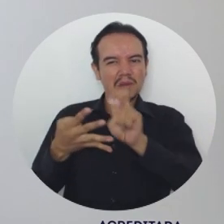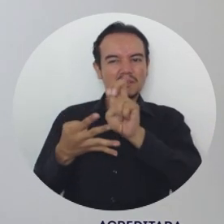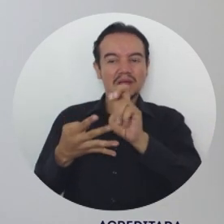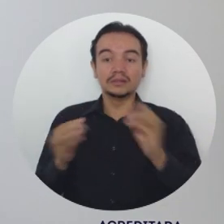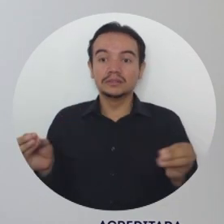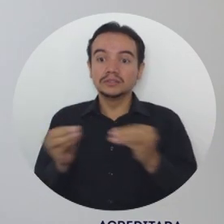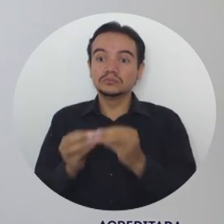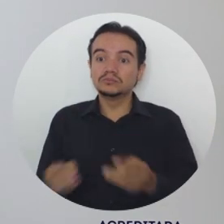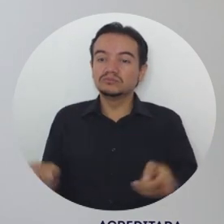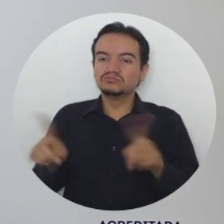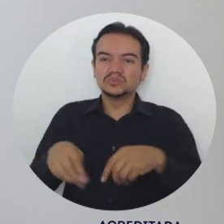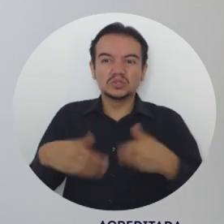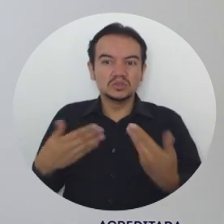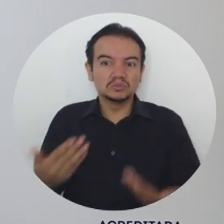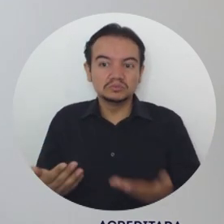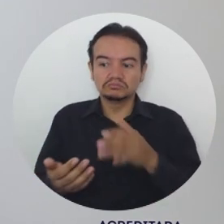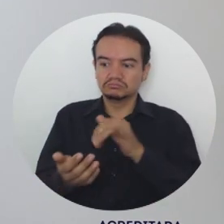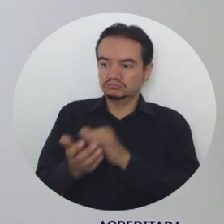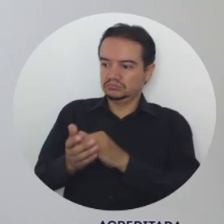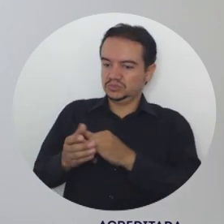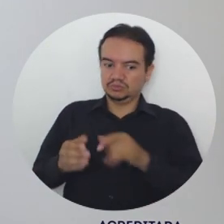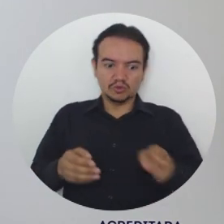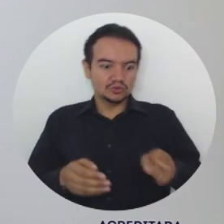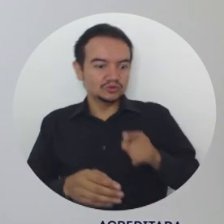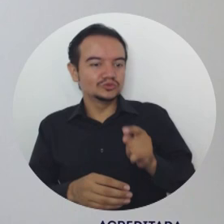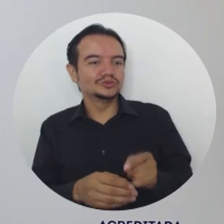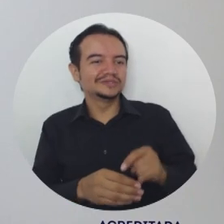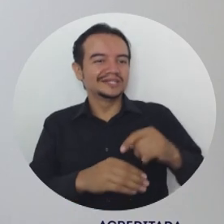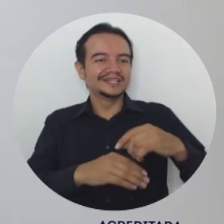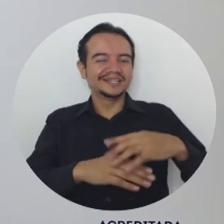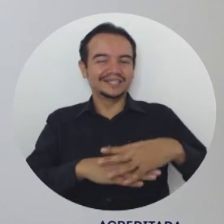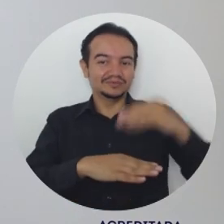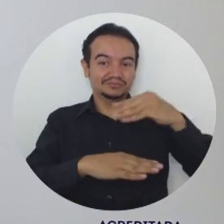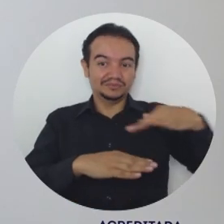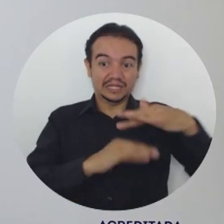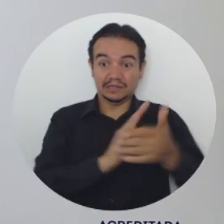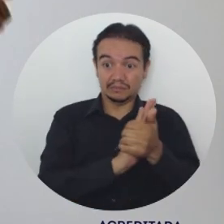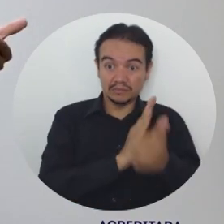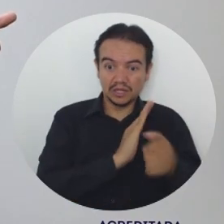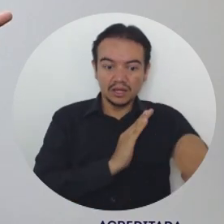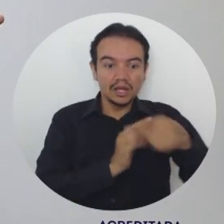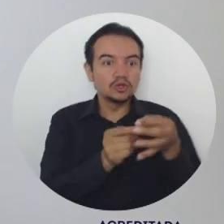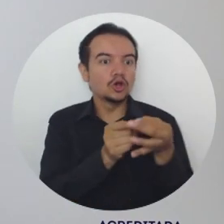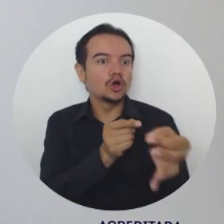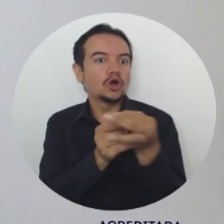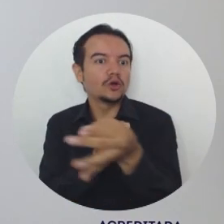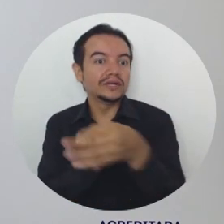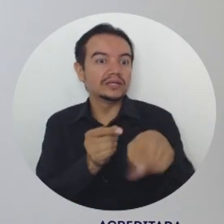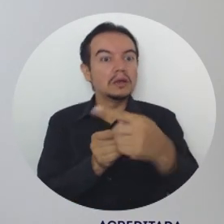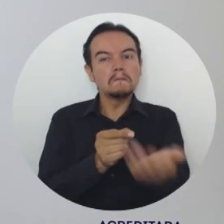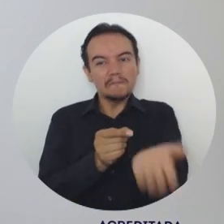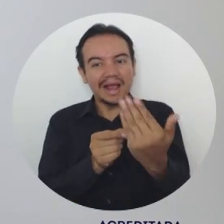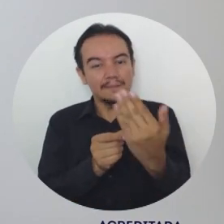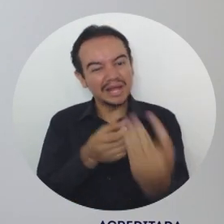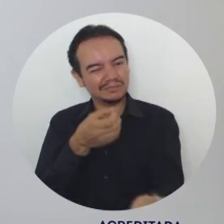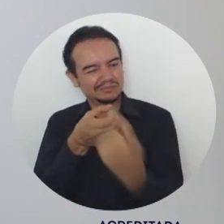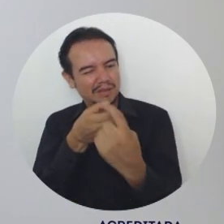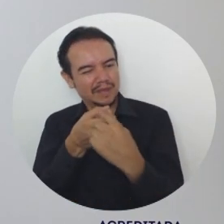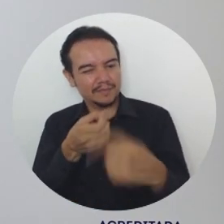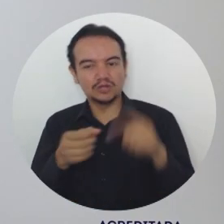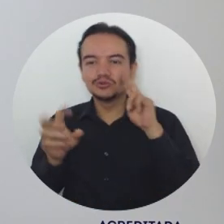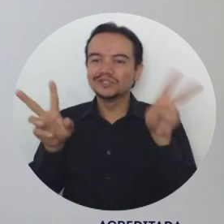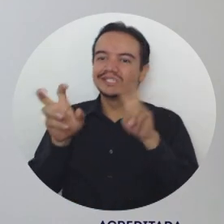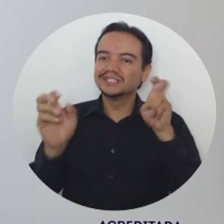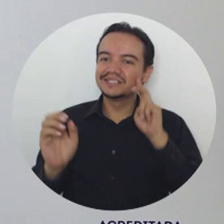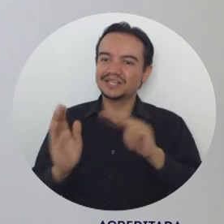investigadores. Asimismo, la posibilidad que permite un programa como Talento Magdalena, que jóvenes de municipios apartados puedan entrar en carreras relacionadas con